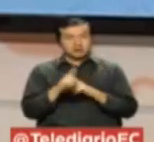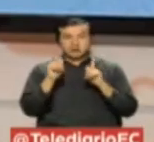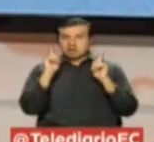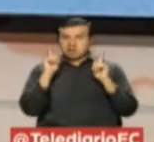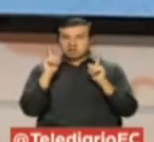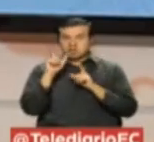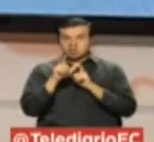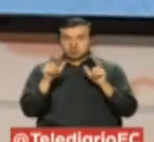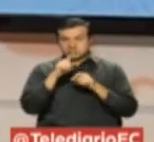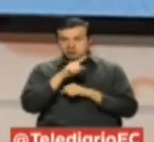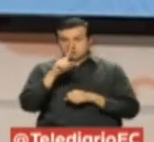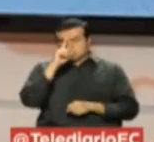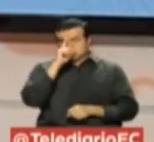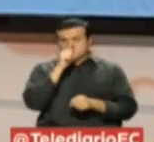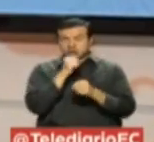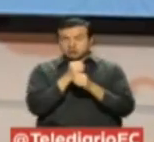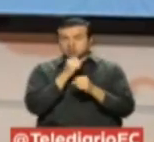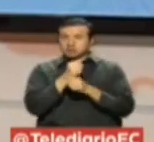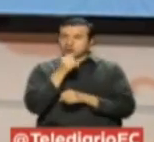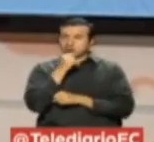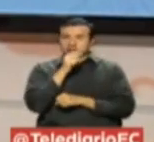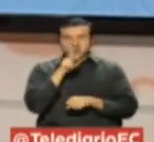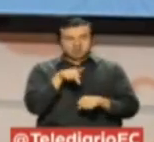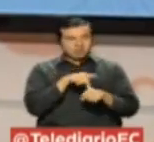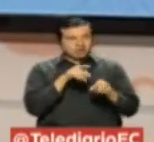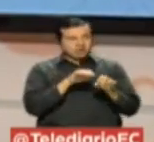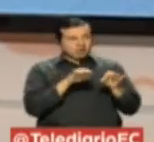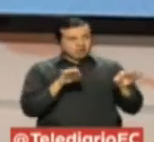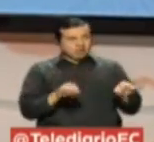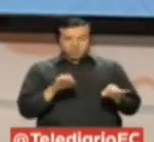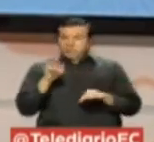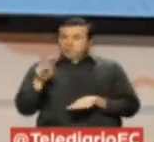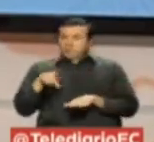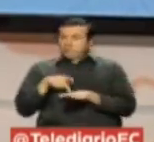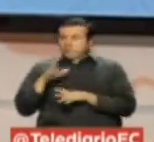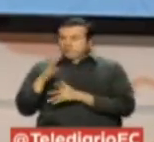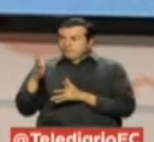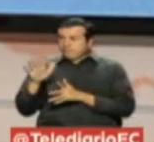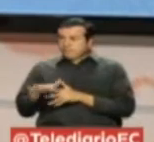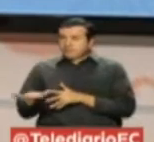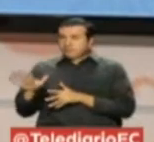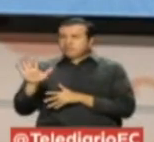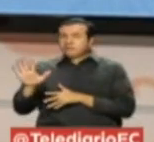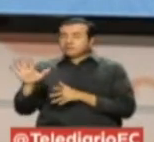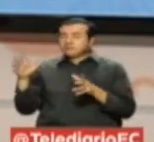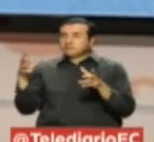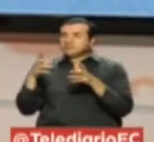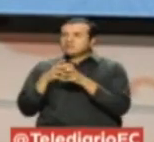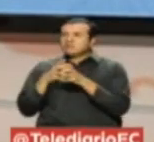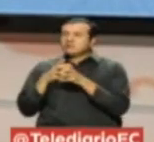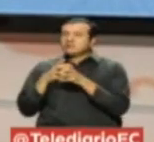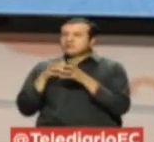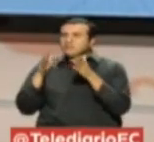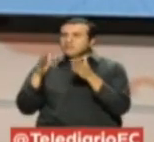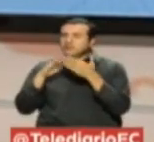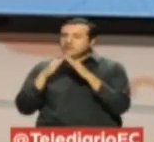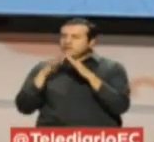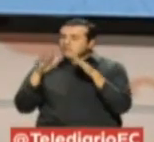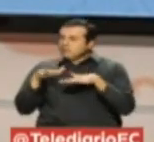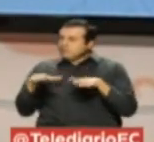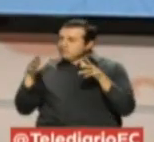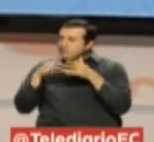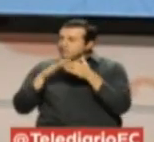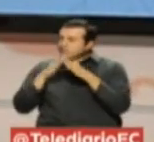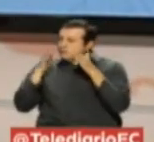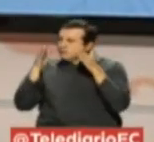los que ejercen el periodismo y aquellos que no son profesionales en el campo de los medios comunitarios por